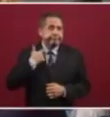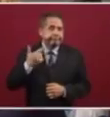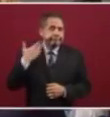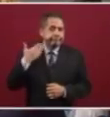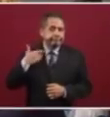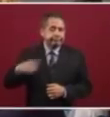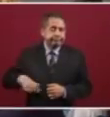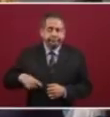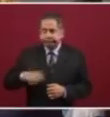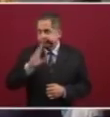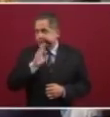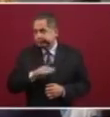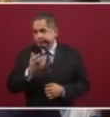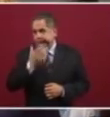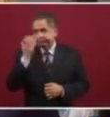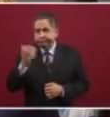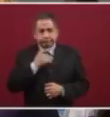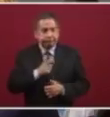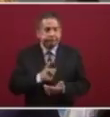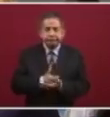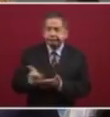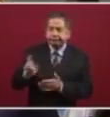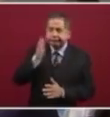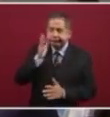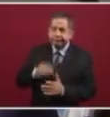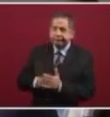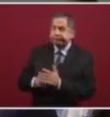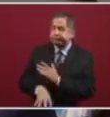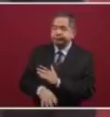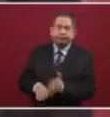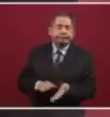esa mala costumbre.